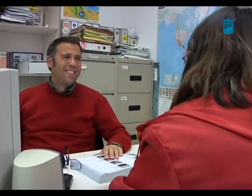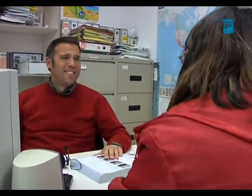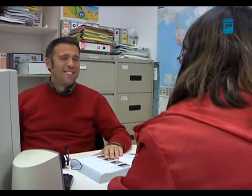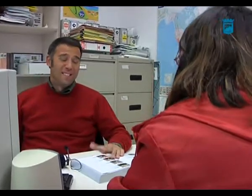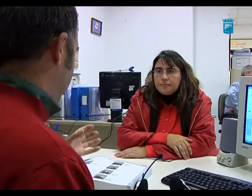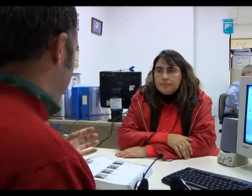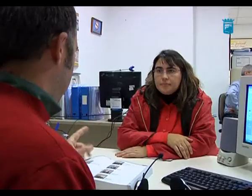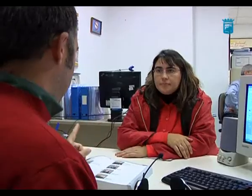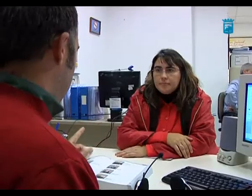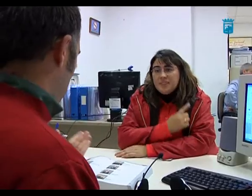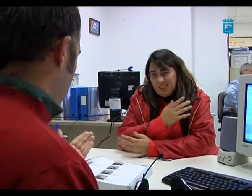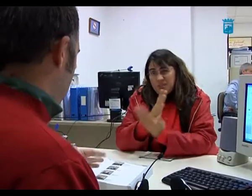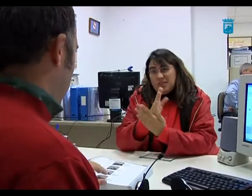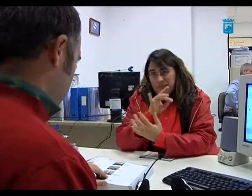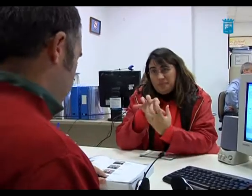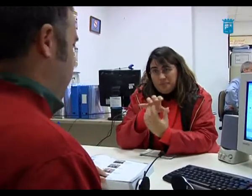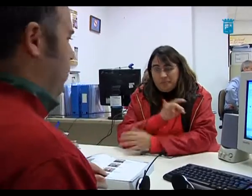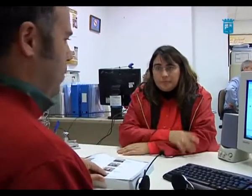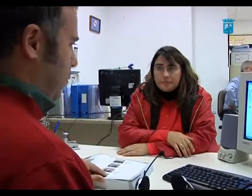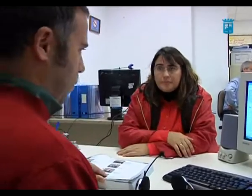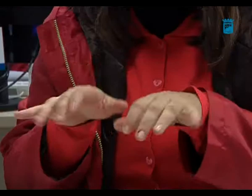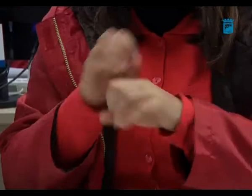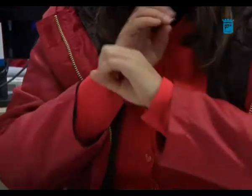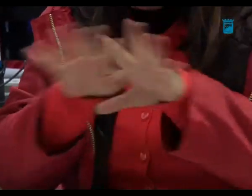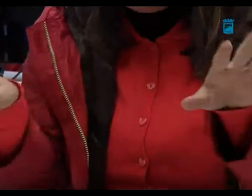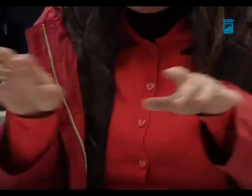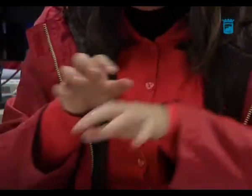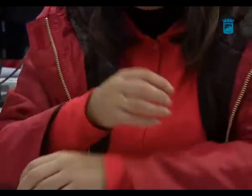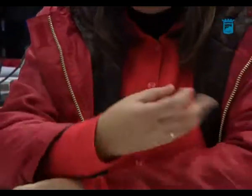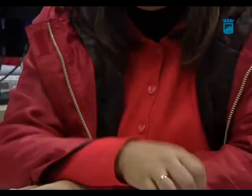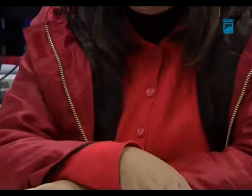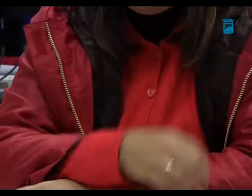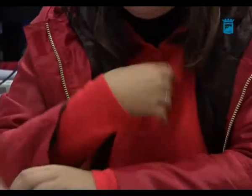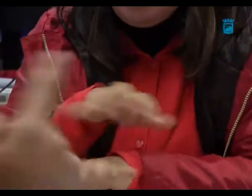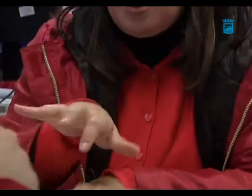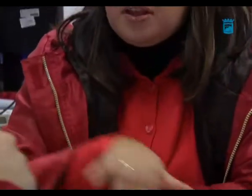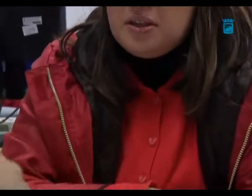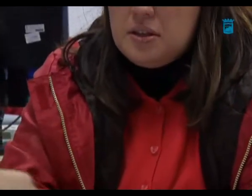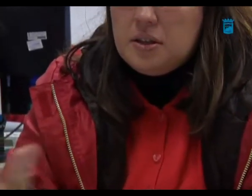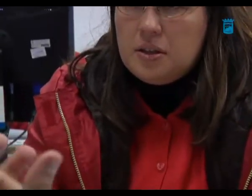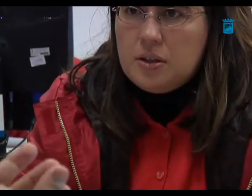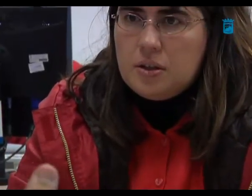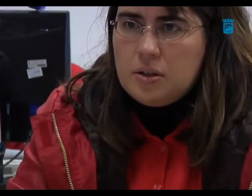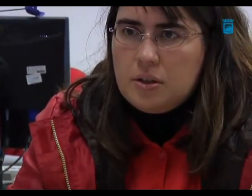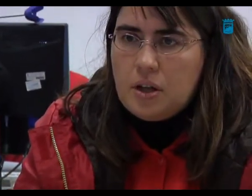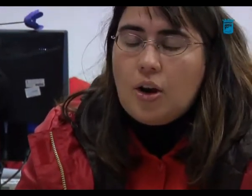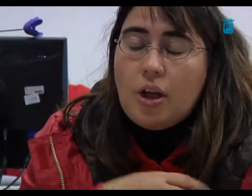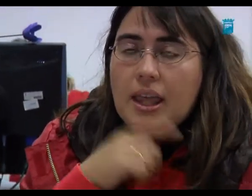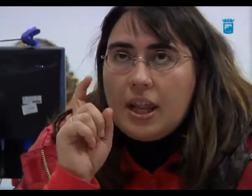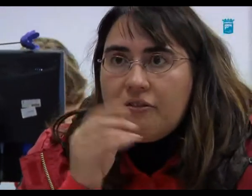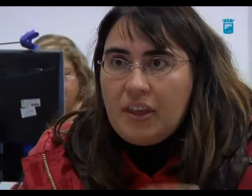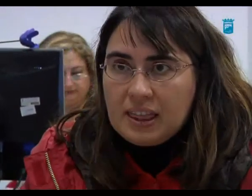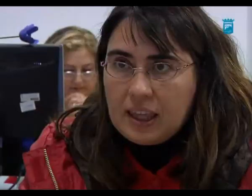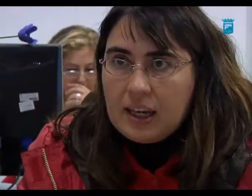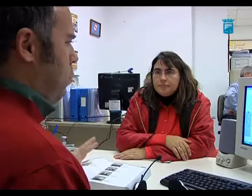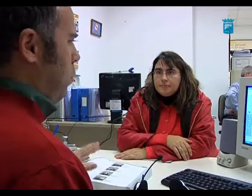pagar absolutamente nada de solicitar el intérprete, ya sea una persona o sean 400 personas. Pero nunca desde que se ha creado el servicio se le ha denegado